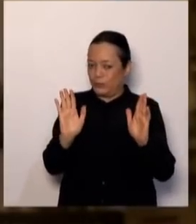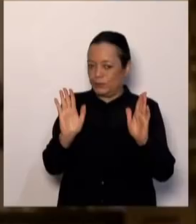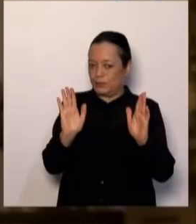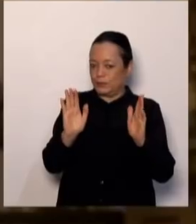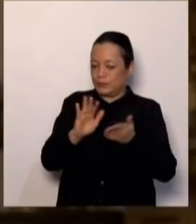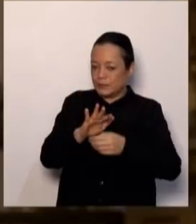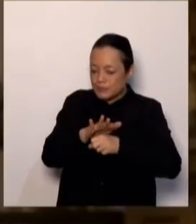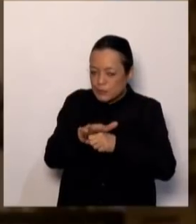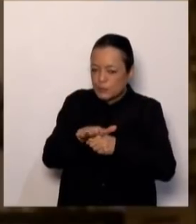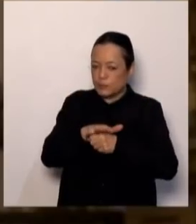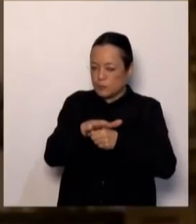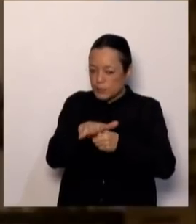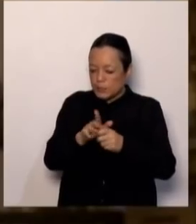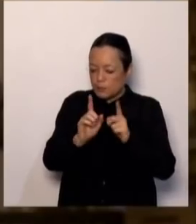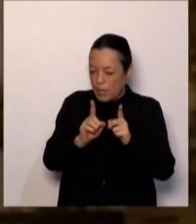corrupción.